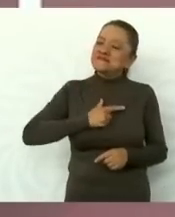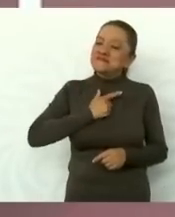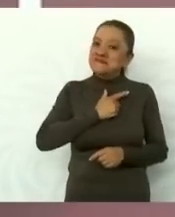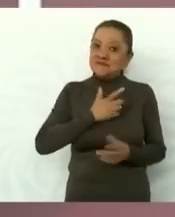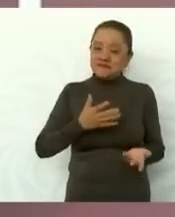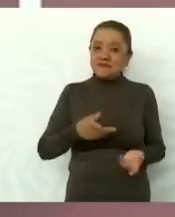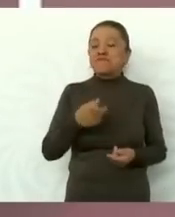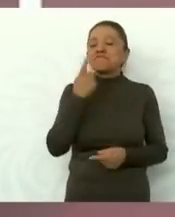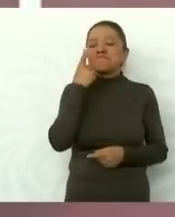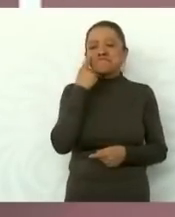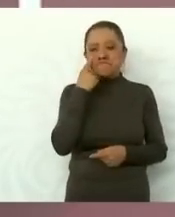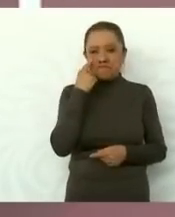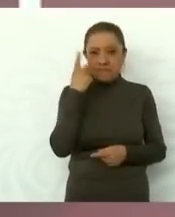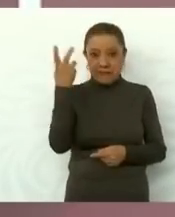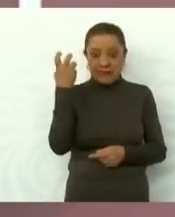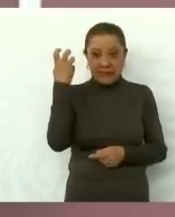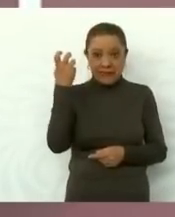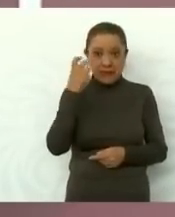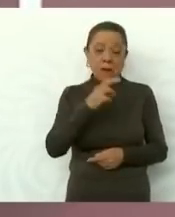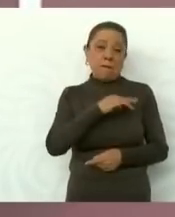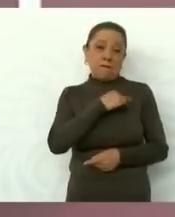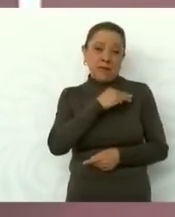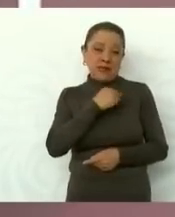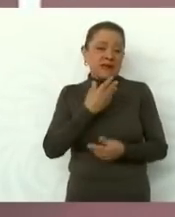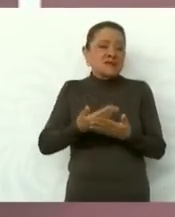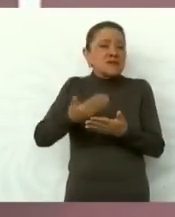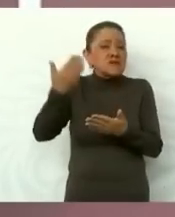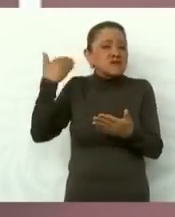Fíjense que Margarita desde muy joven